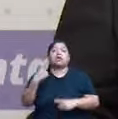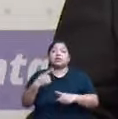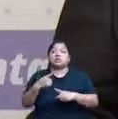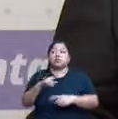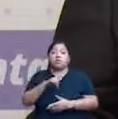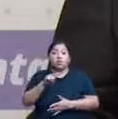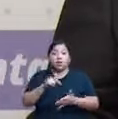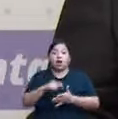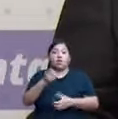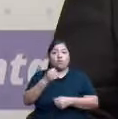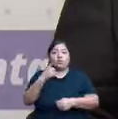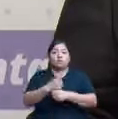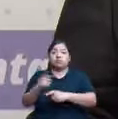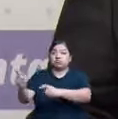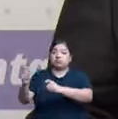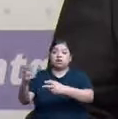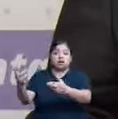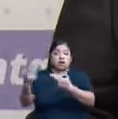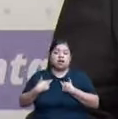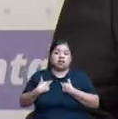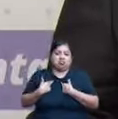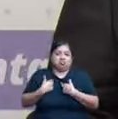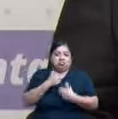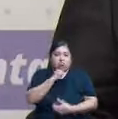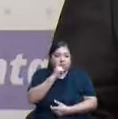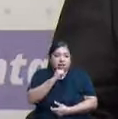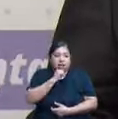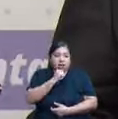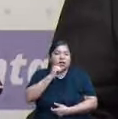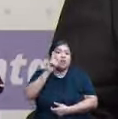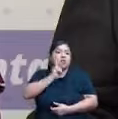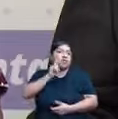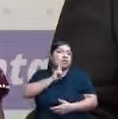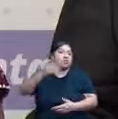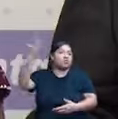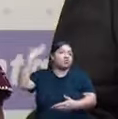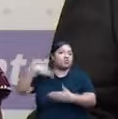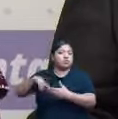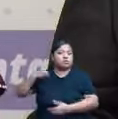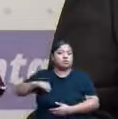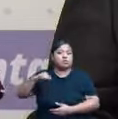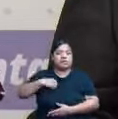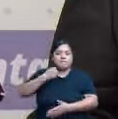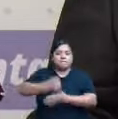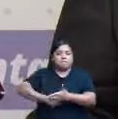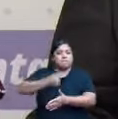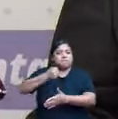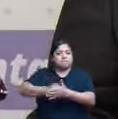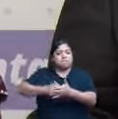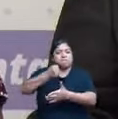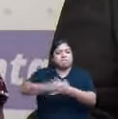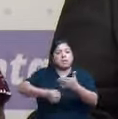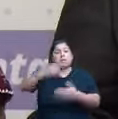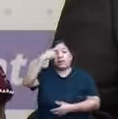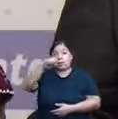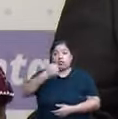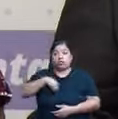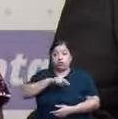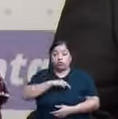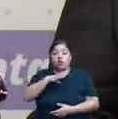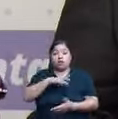nadie. Son gracias a mujeres que lucharon, lucharon y lucharon para primero que pudiéramos votar,